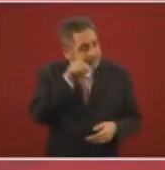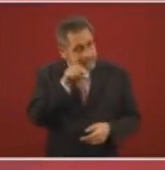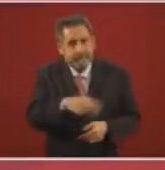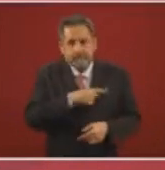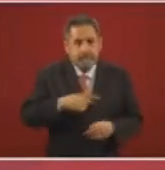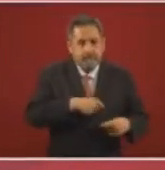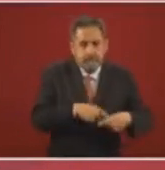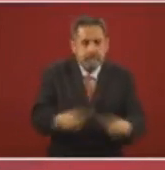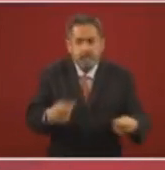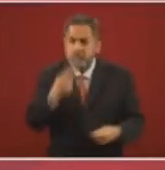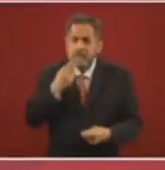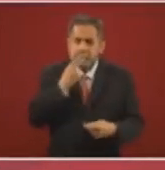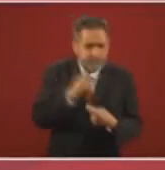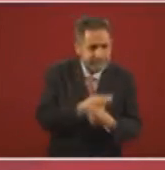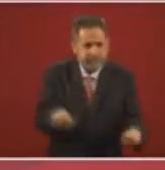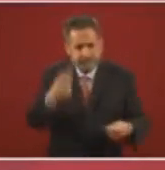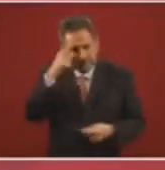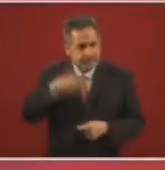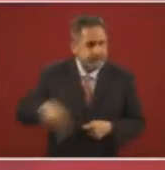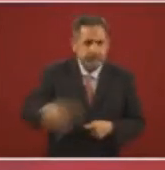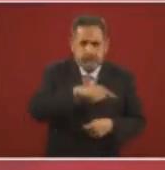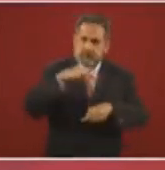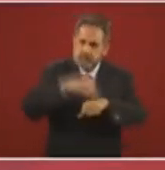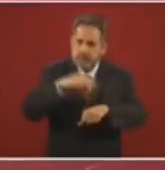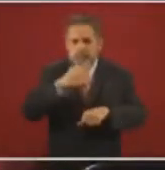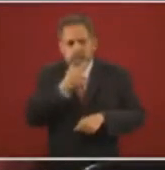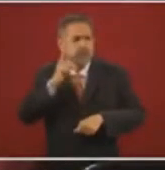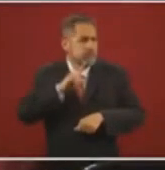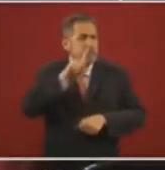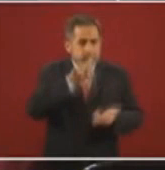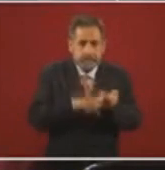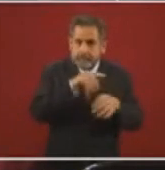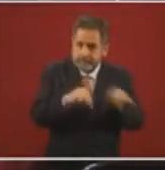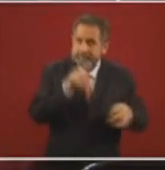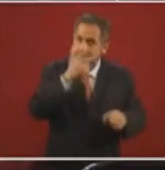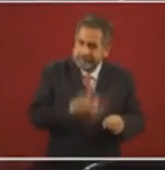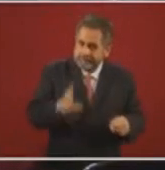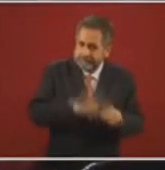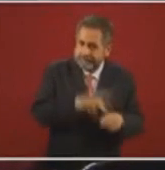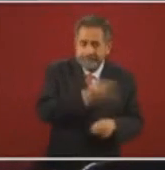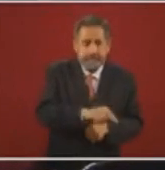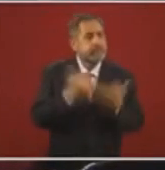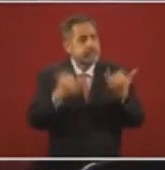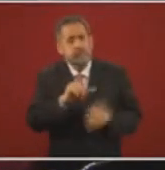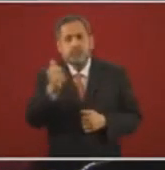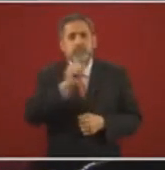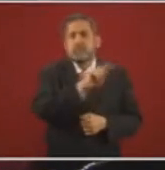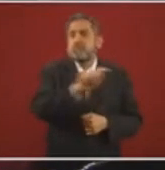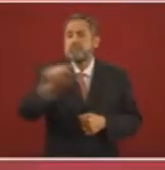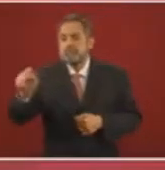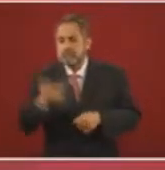los usen los usen los médicos y médicas que trabajan en este hospital y cualquier otro los hospitales